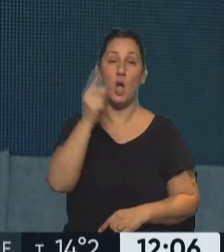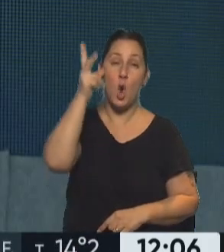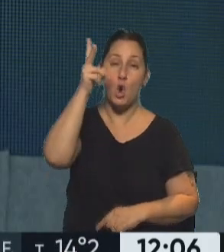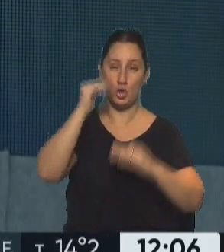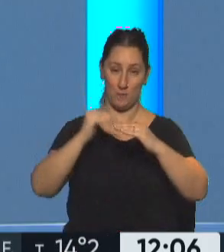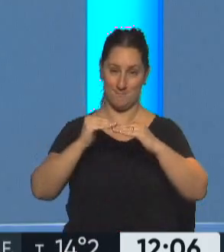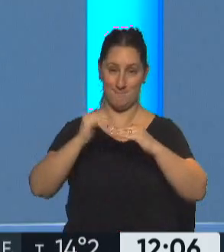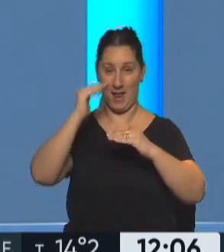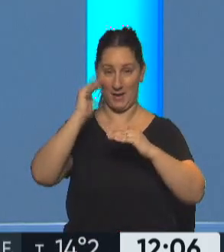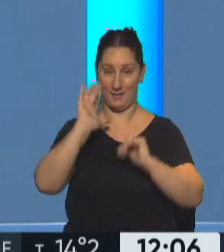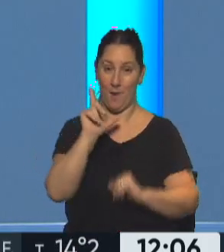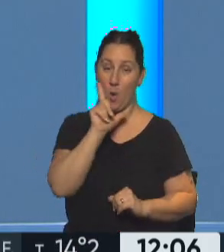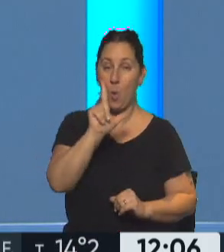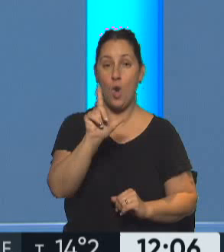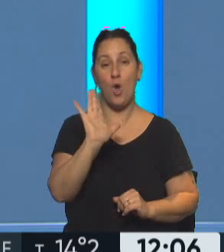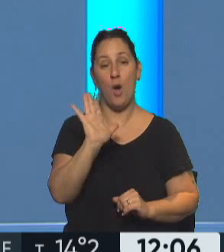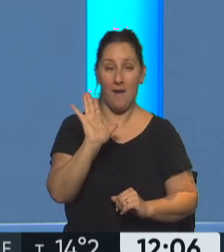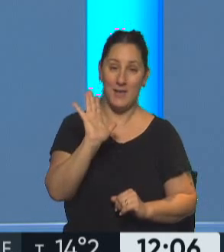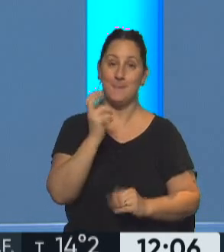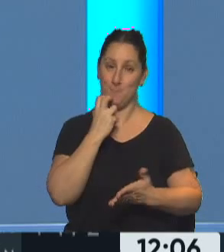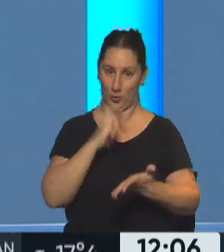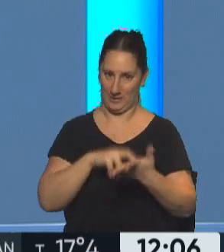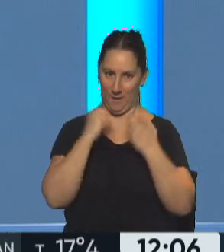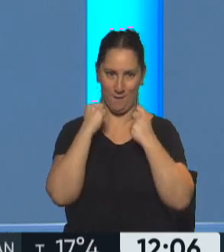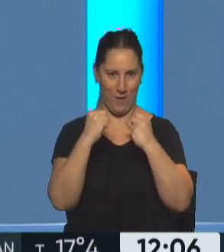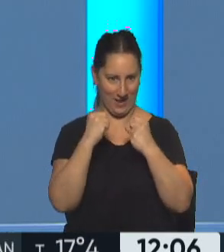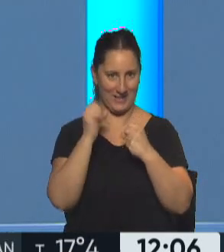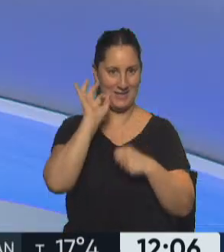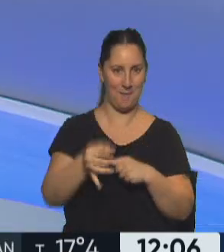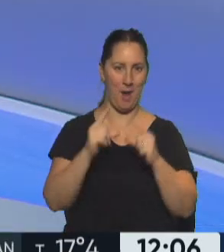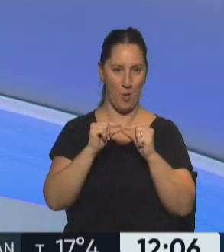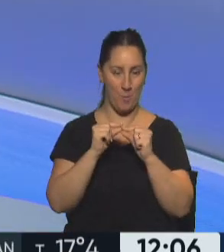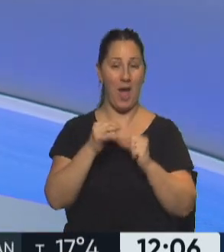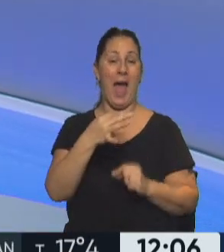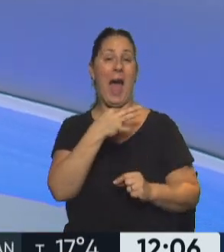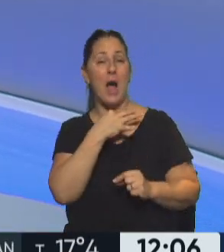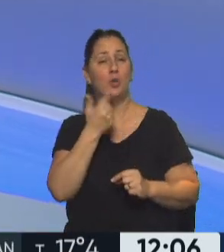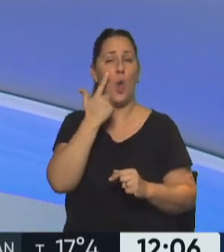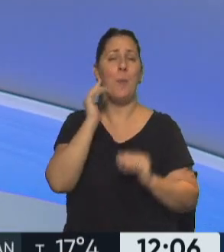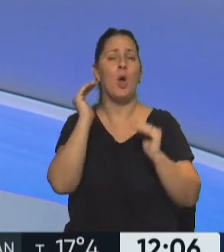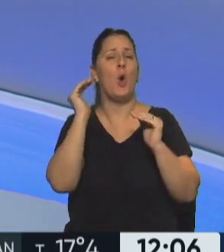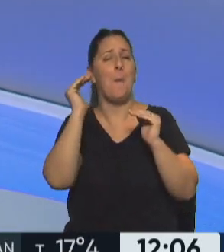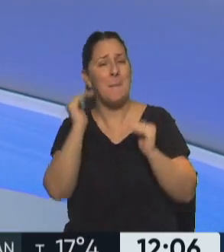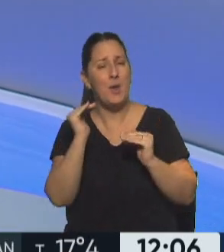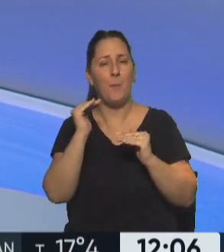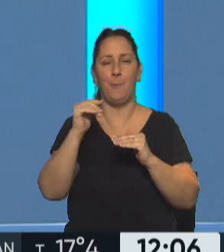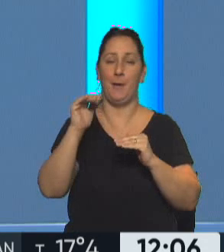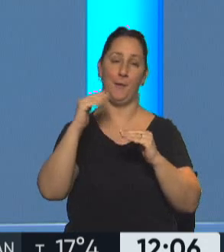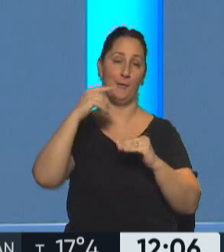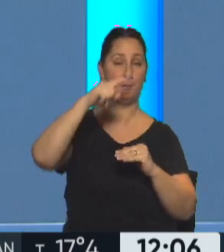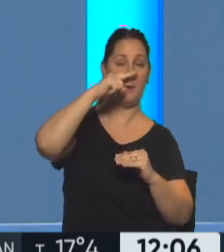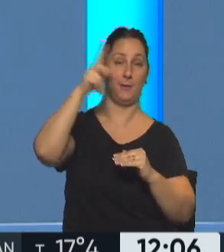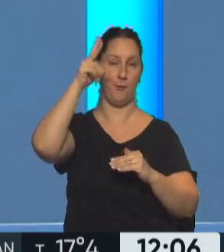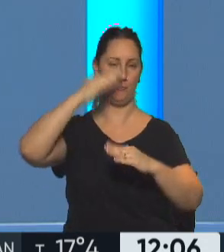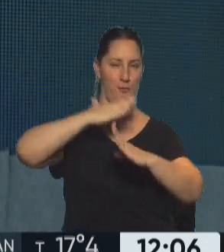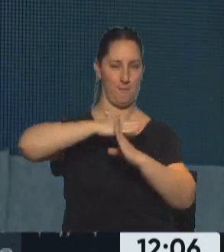Sí, julio sería una noticia bastante fuerte. Agosto quizá menos, pero también arriba del 7, cercano al 8. Veremos, estamos